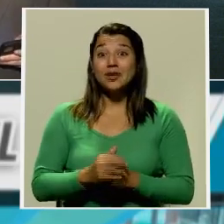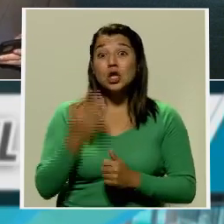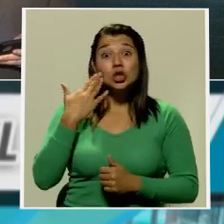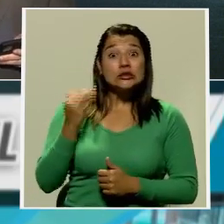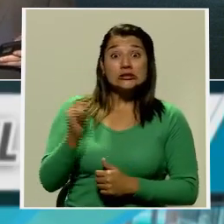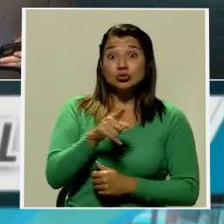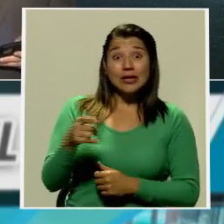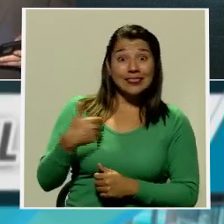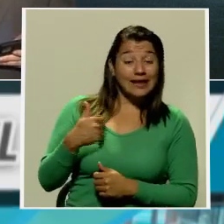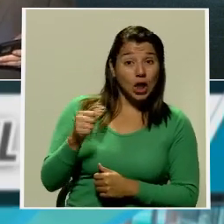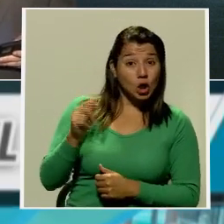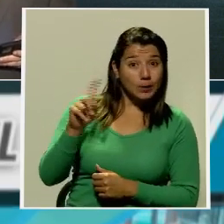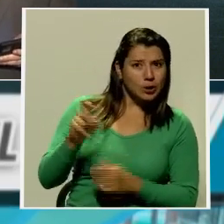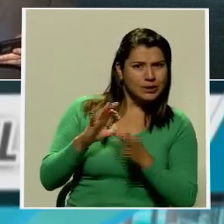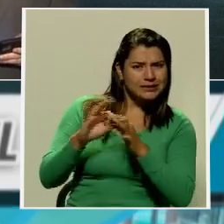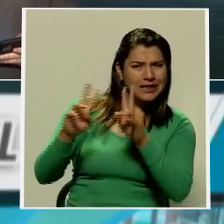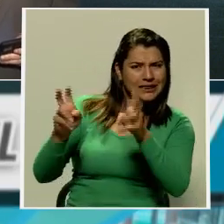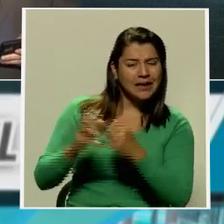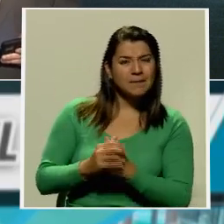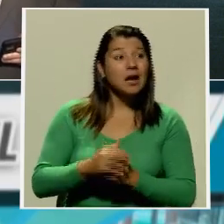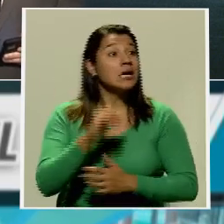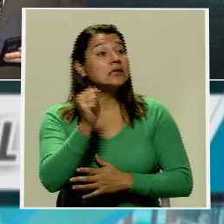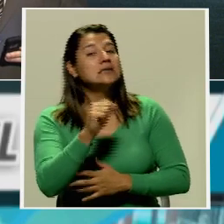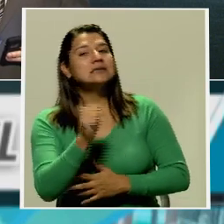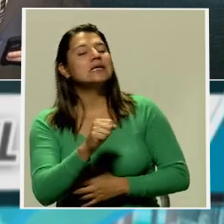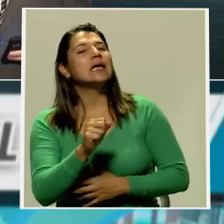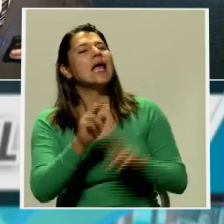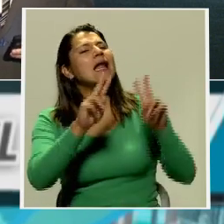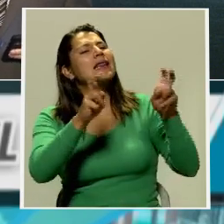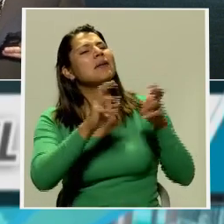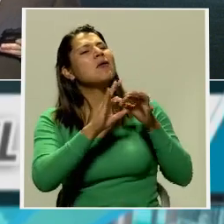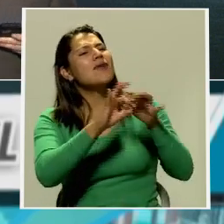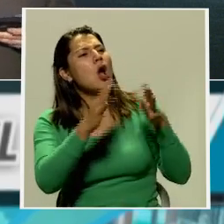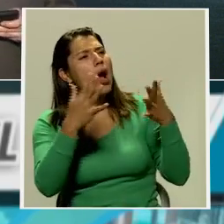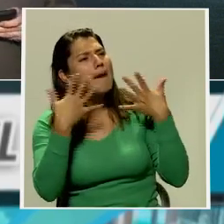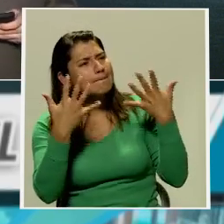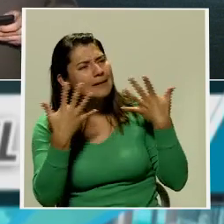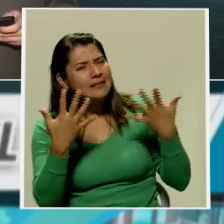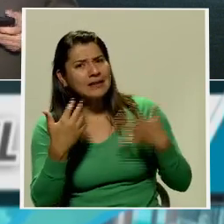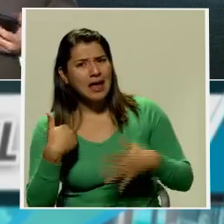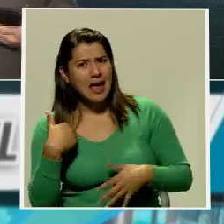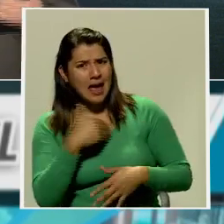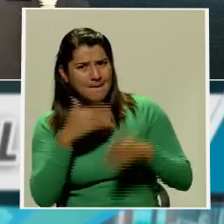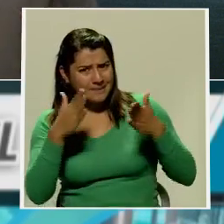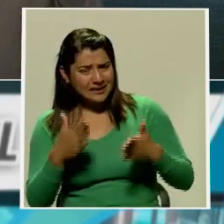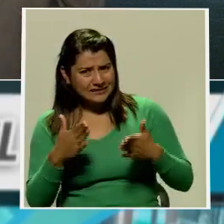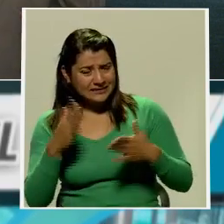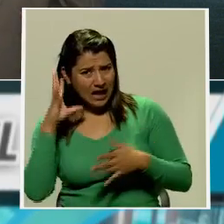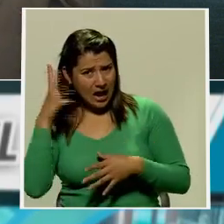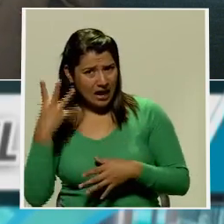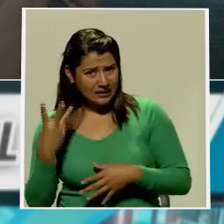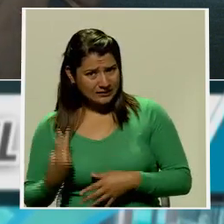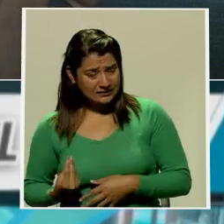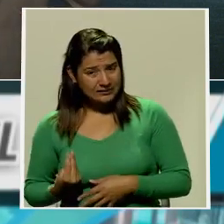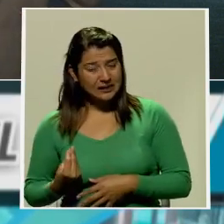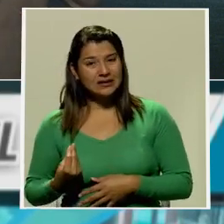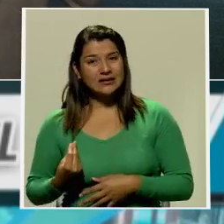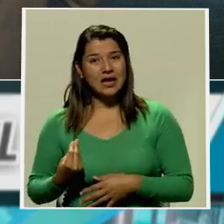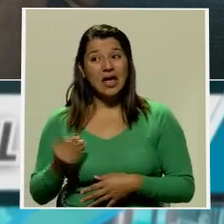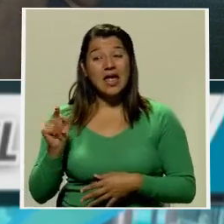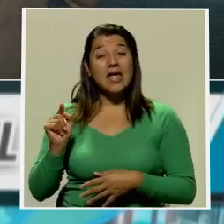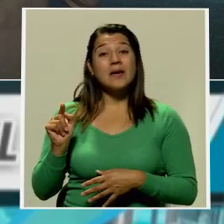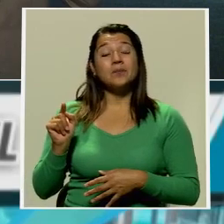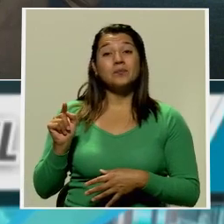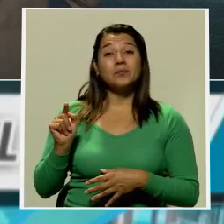tiene alguna consulta sobre este tema. Sí, David, el tema de ambiente, la ministra Dinarte, que acaba de pasar de